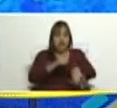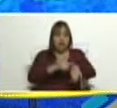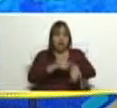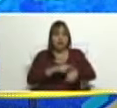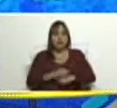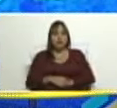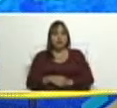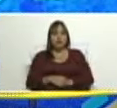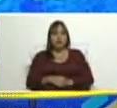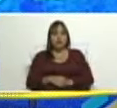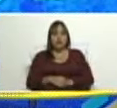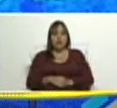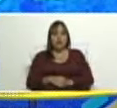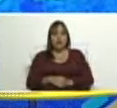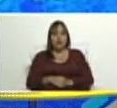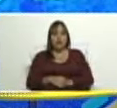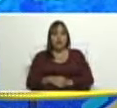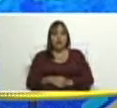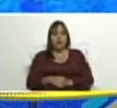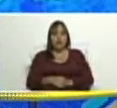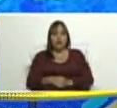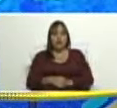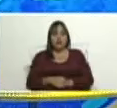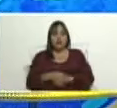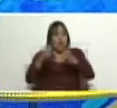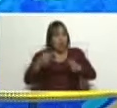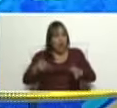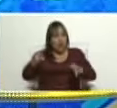el impacto quizás fue inmediato,